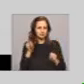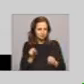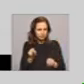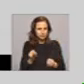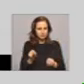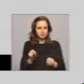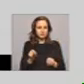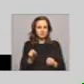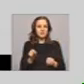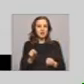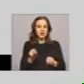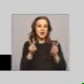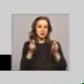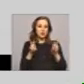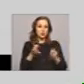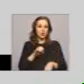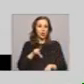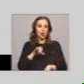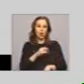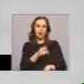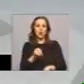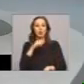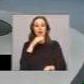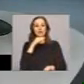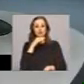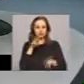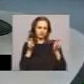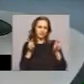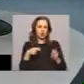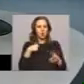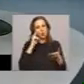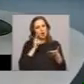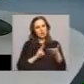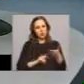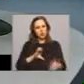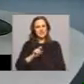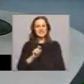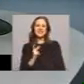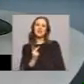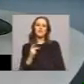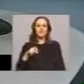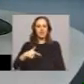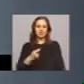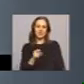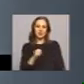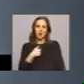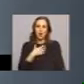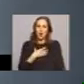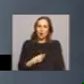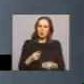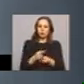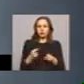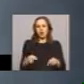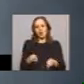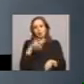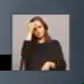É um fragmento do Ecológico dos Perros. Eu sou um grande lector de Cervantes. A mí me entusiasma Cervantes porque, claro, soy el maestro, yo soy escritor y